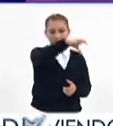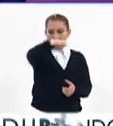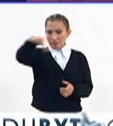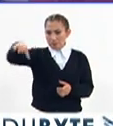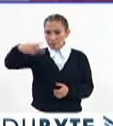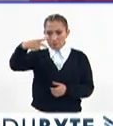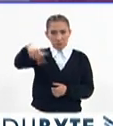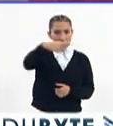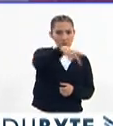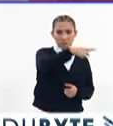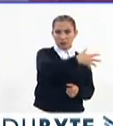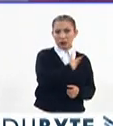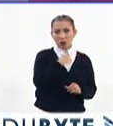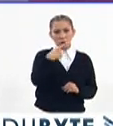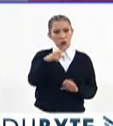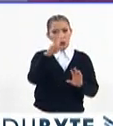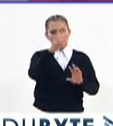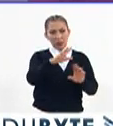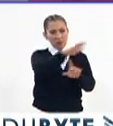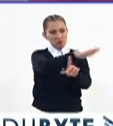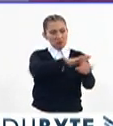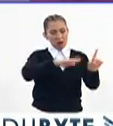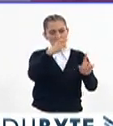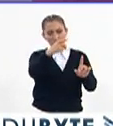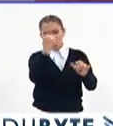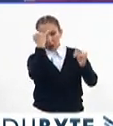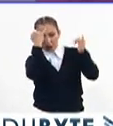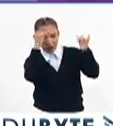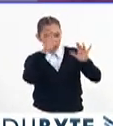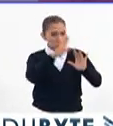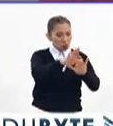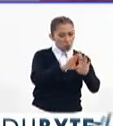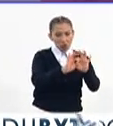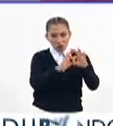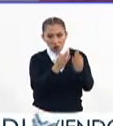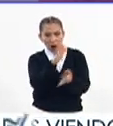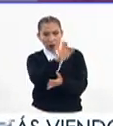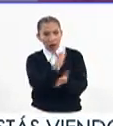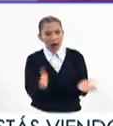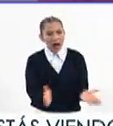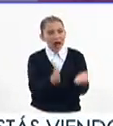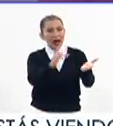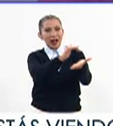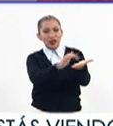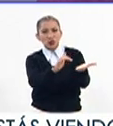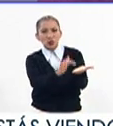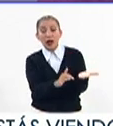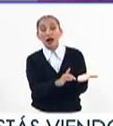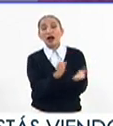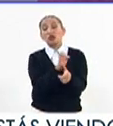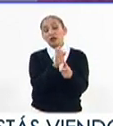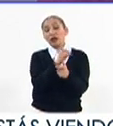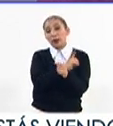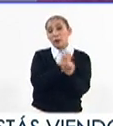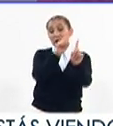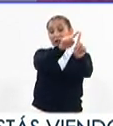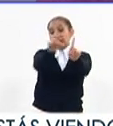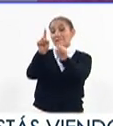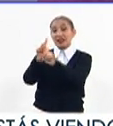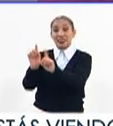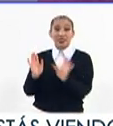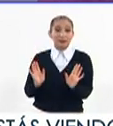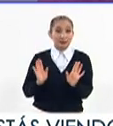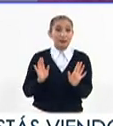ustedes tiene sus realidades, su lógica, su estructura de fomento, y entonces tenemos que